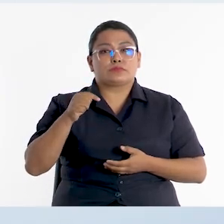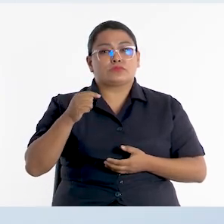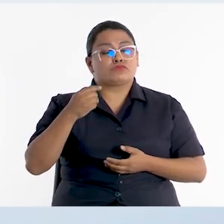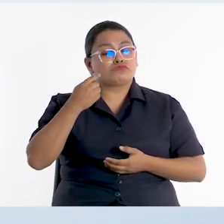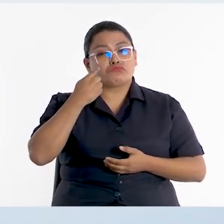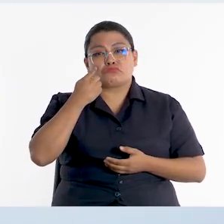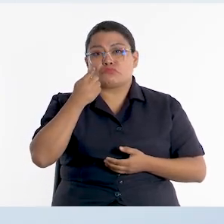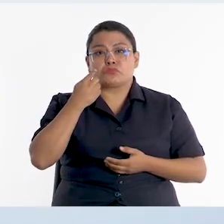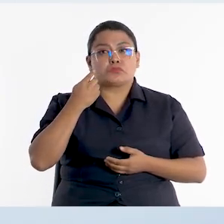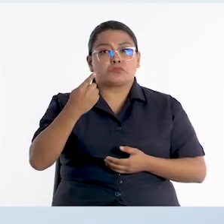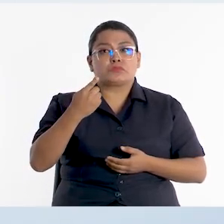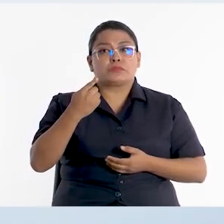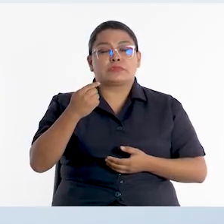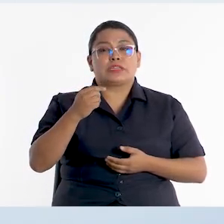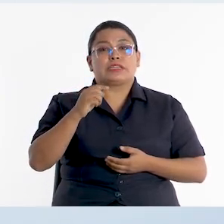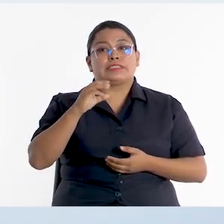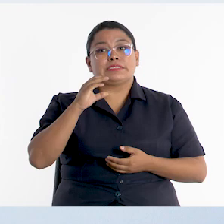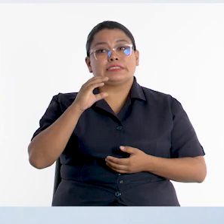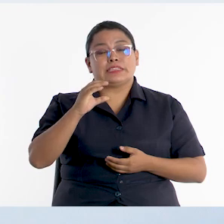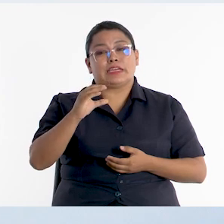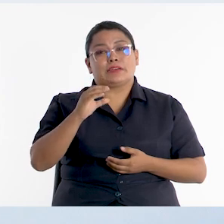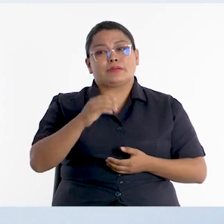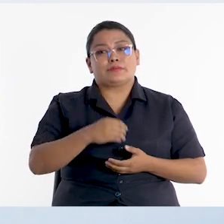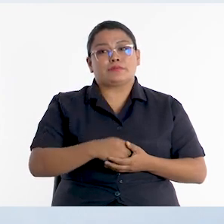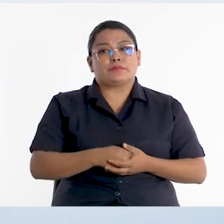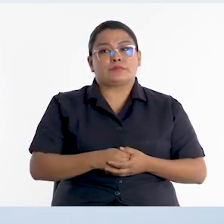Ahora ya no identificaremos las centenas.